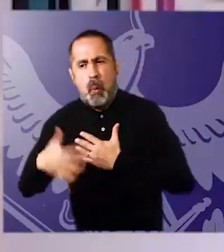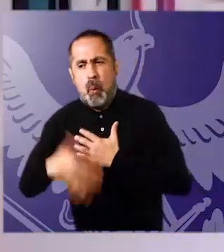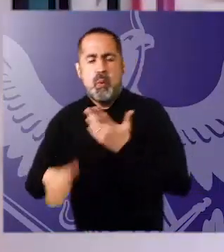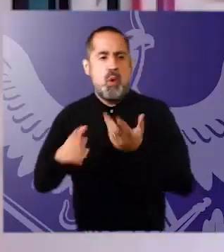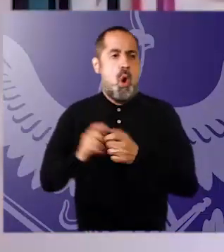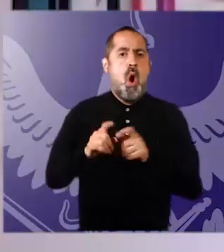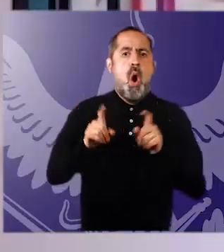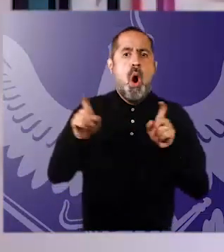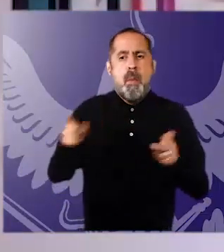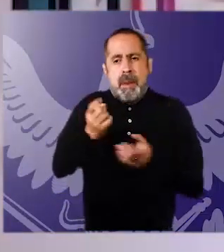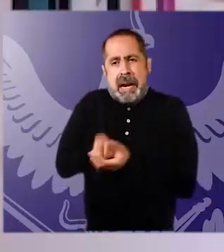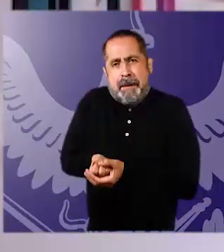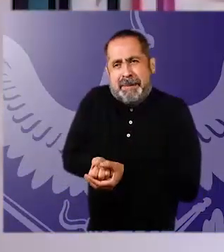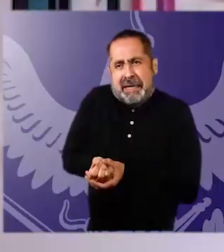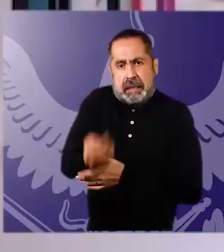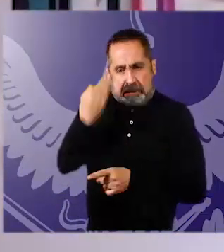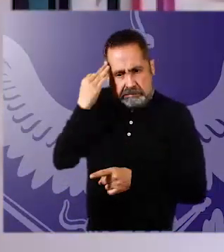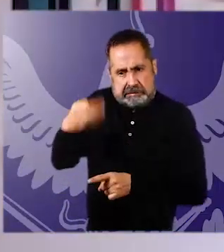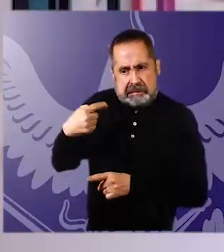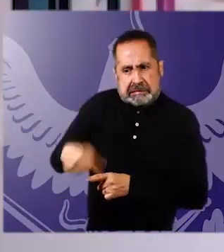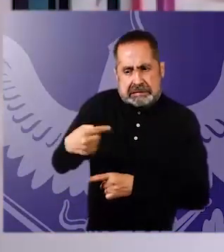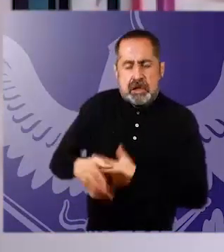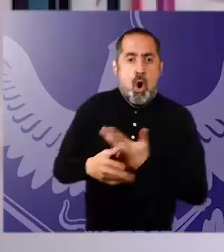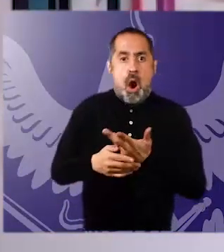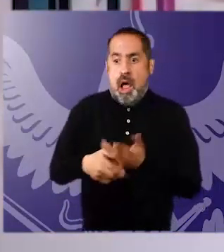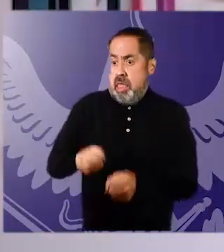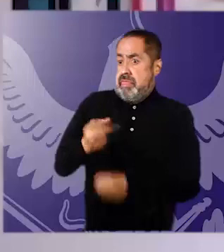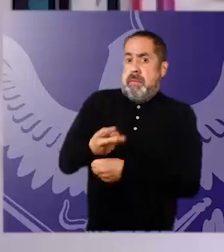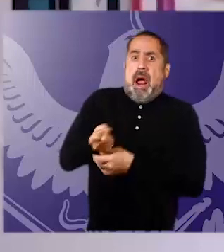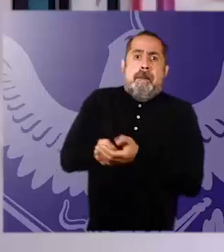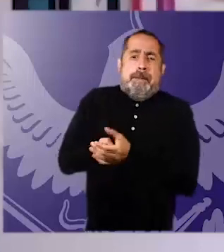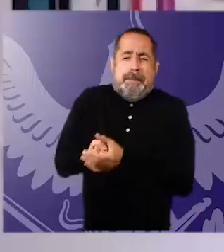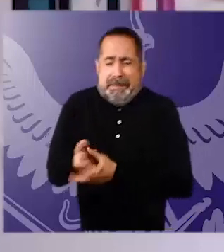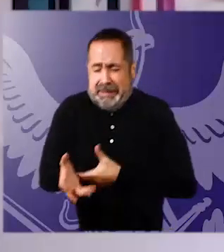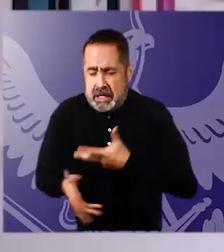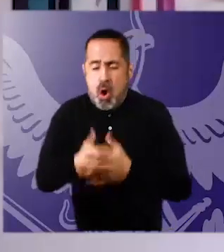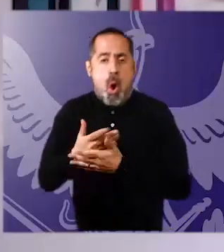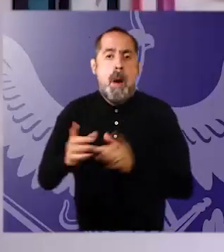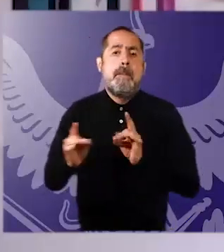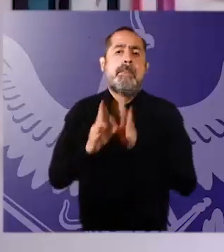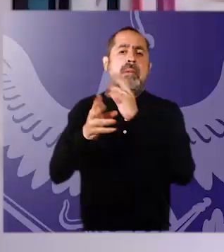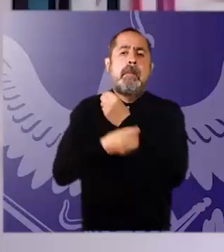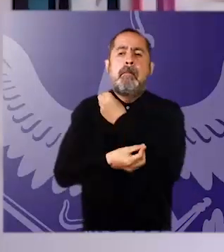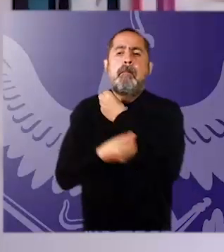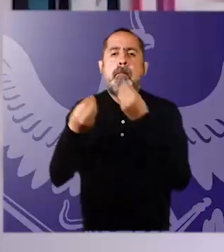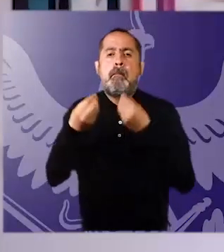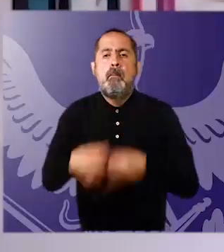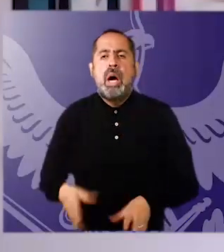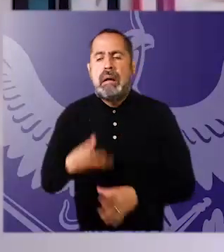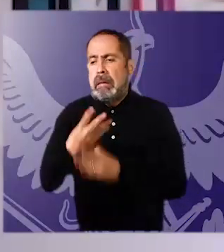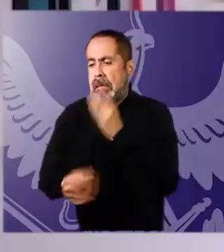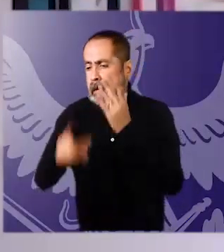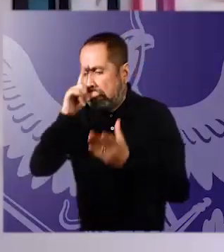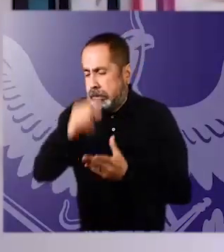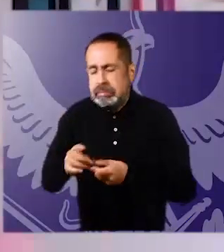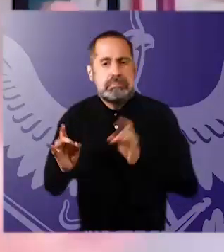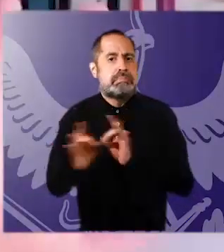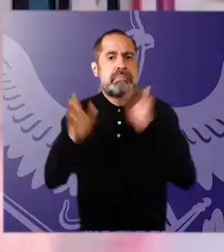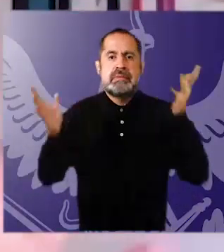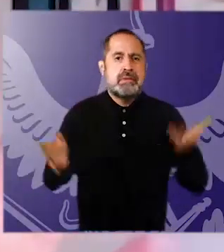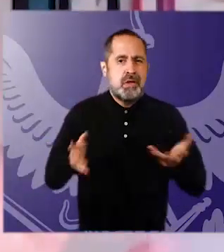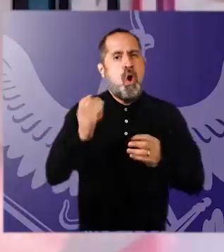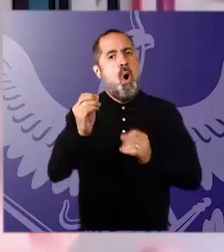hemorragias, trabajos de parto prolongados, partos prematuros y abortos espontáneos, hasta